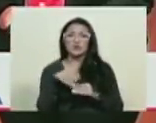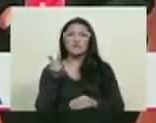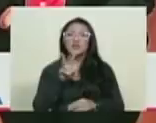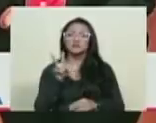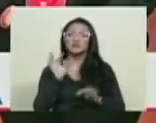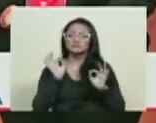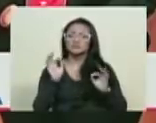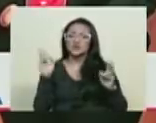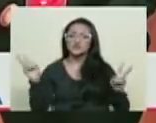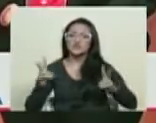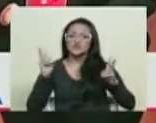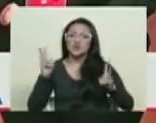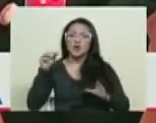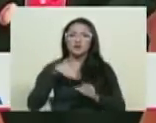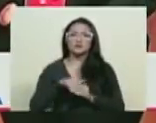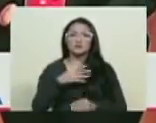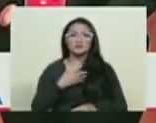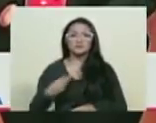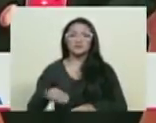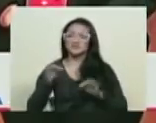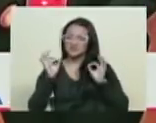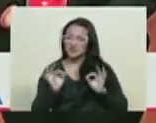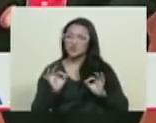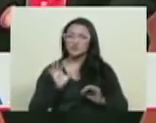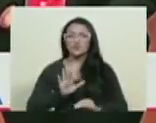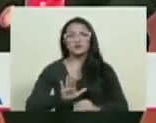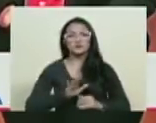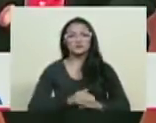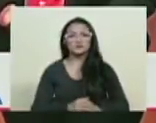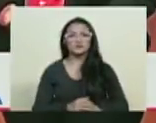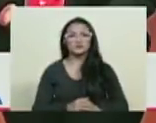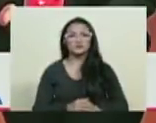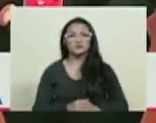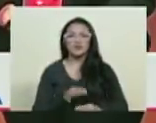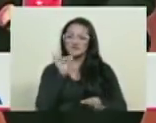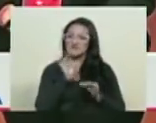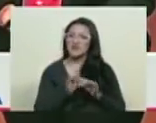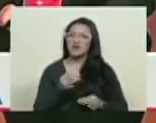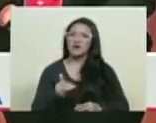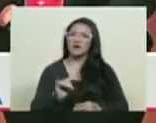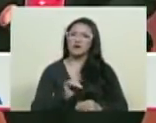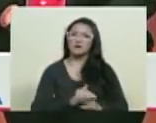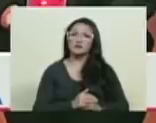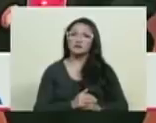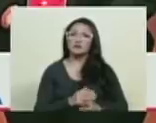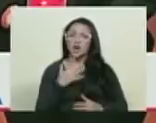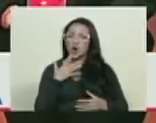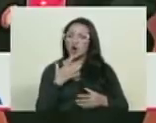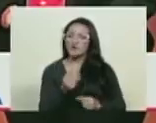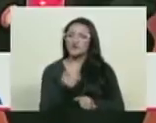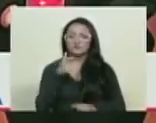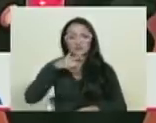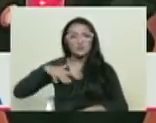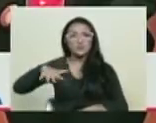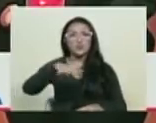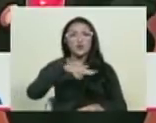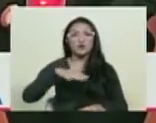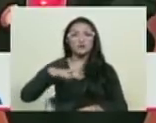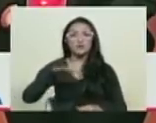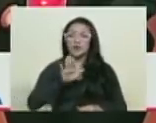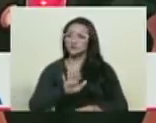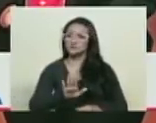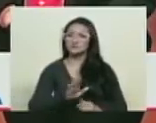victoriosa de esas elecciones presidenciales tengan la seguridad absoluta tenemos la fe la confianza en nuestro pueblo y así va a ser